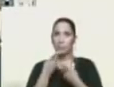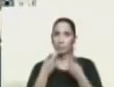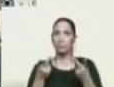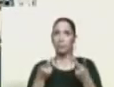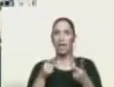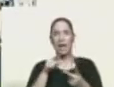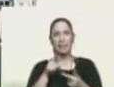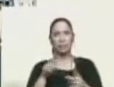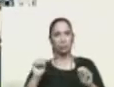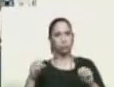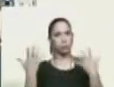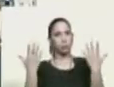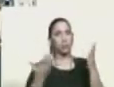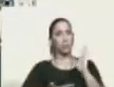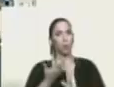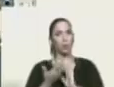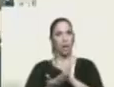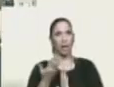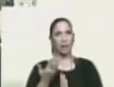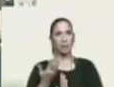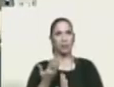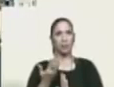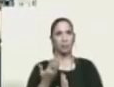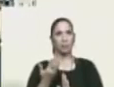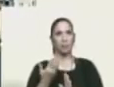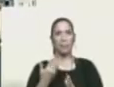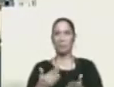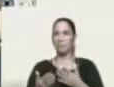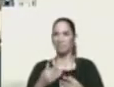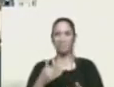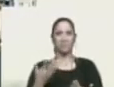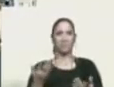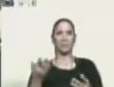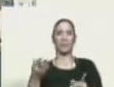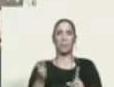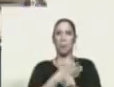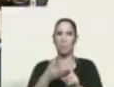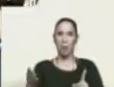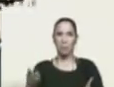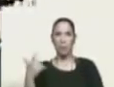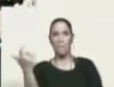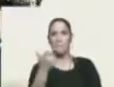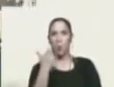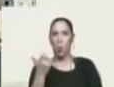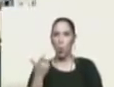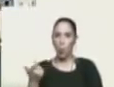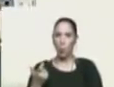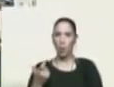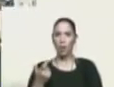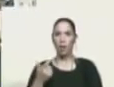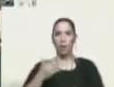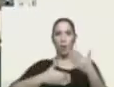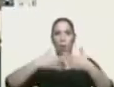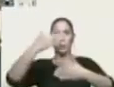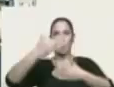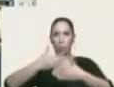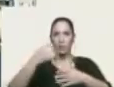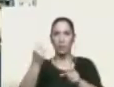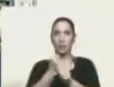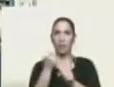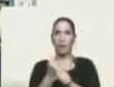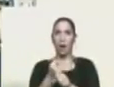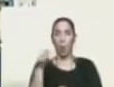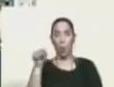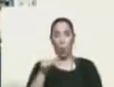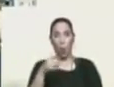más importante, más allá de cualquier amenaza, más allá de cualquier búsqueda de obstaculizar este trabajo que hoy